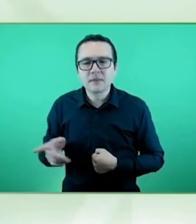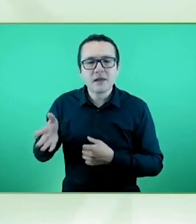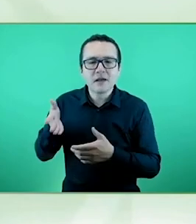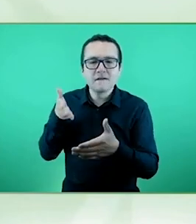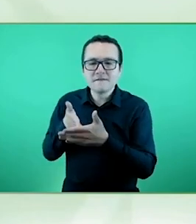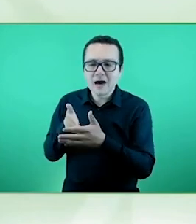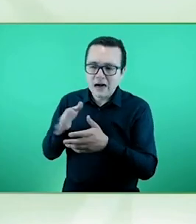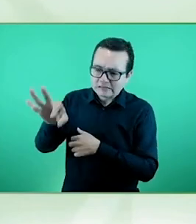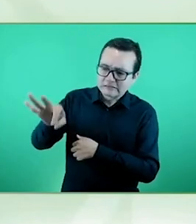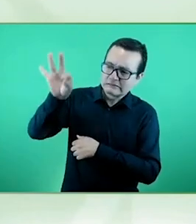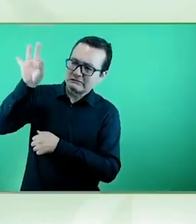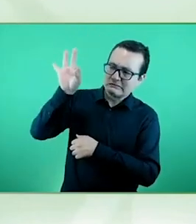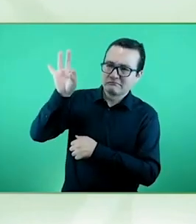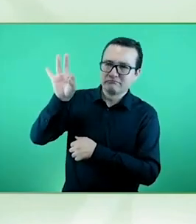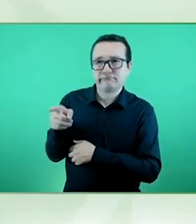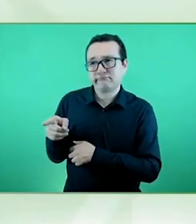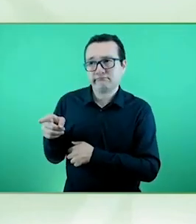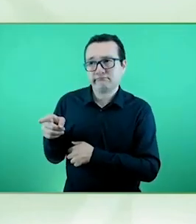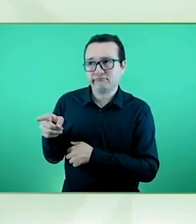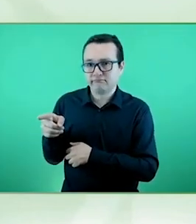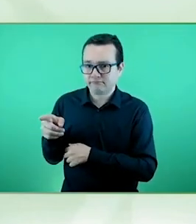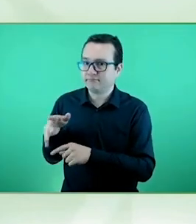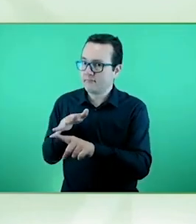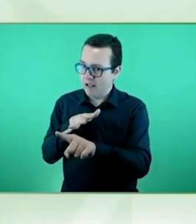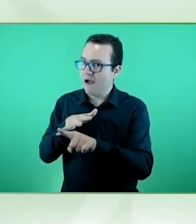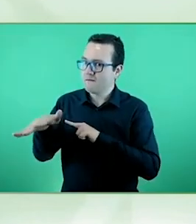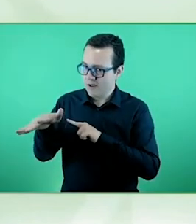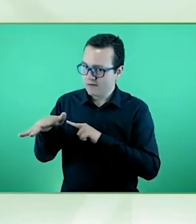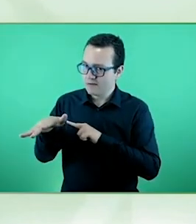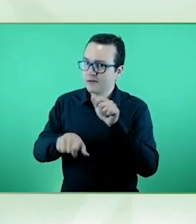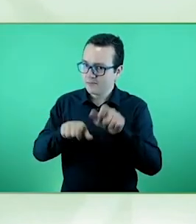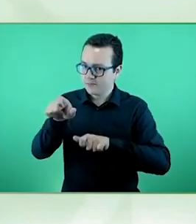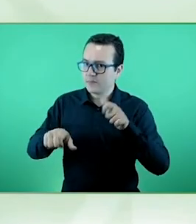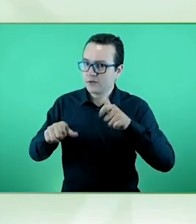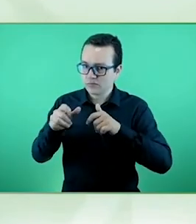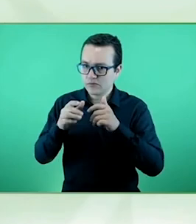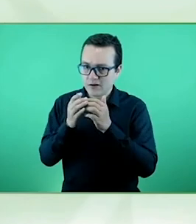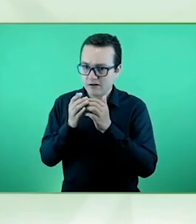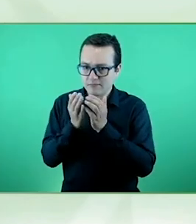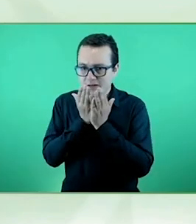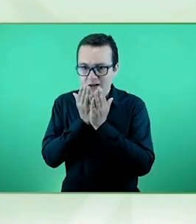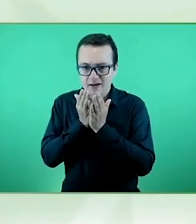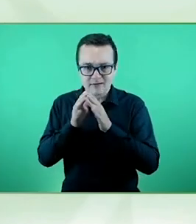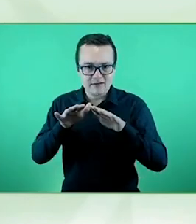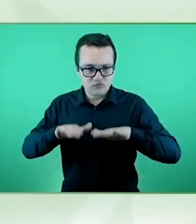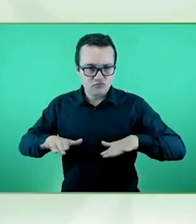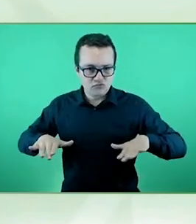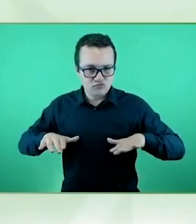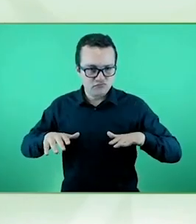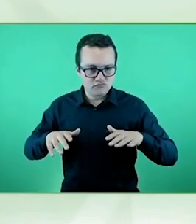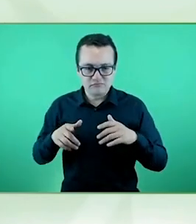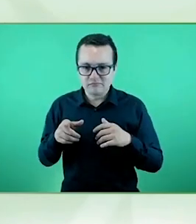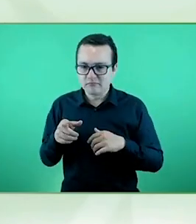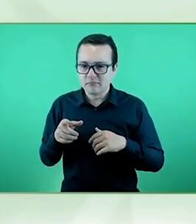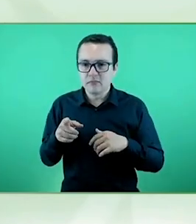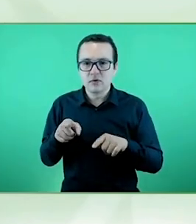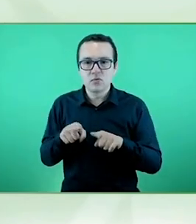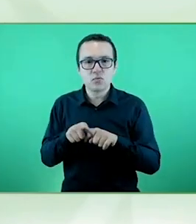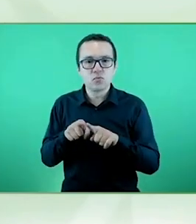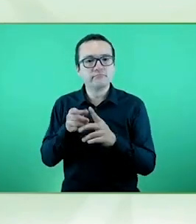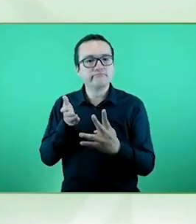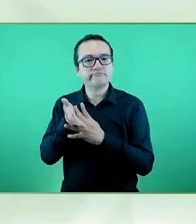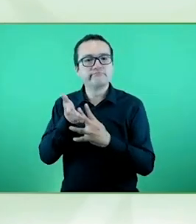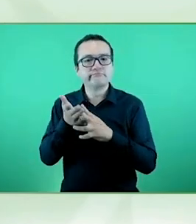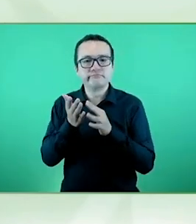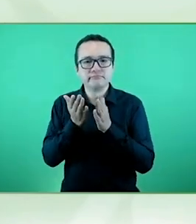menor de estudiantes tenía que ver con el egreso de los estudiantes de sus procesos educativos, es decir, qué hacían luego